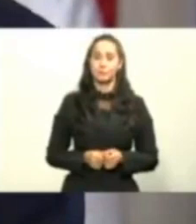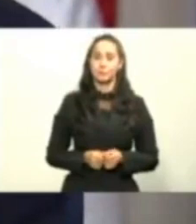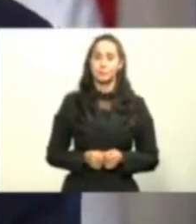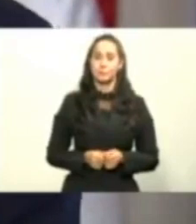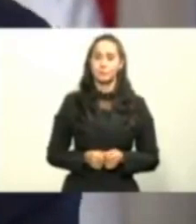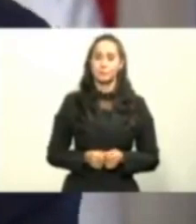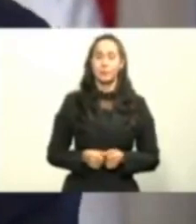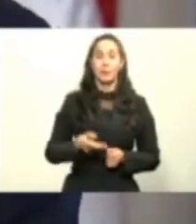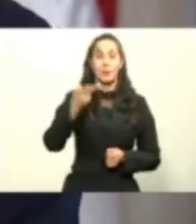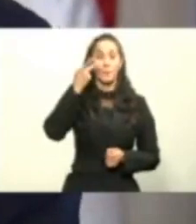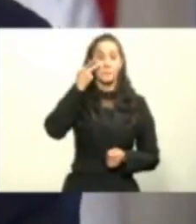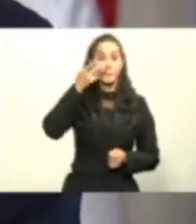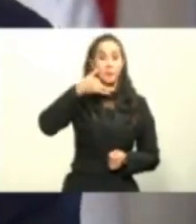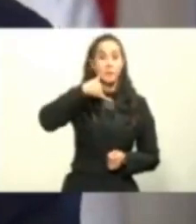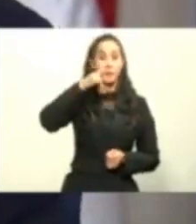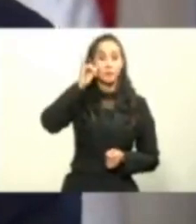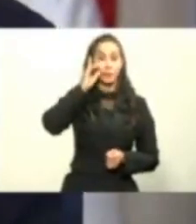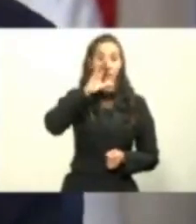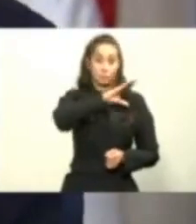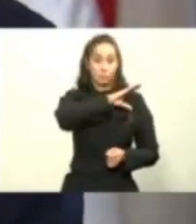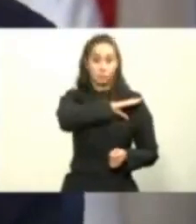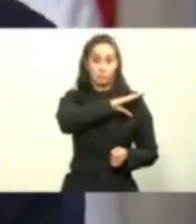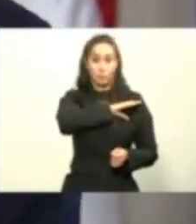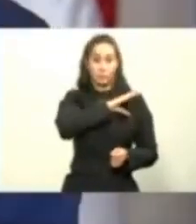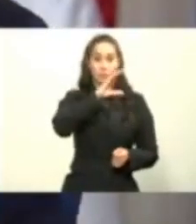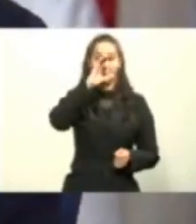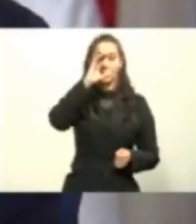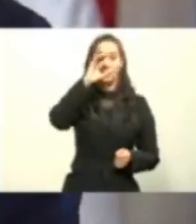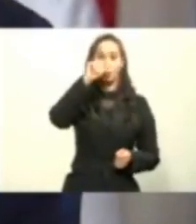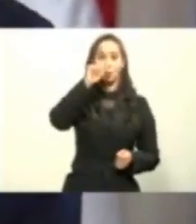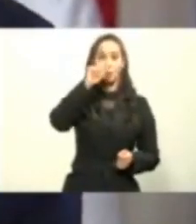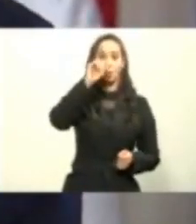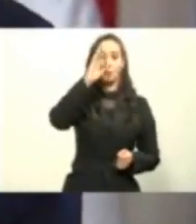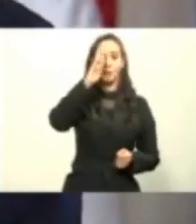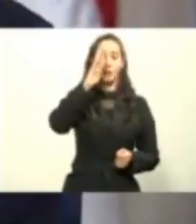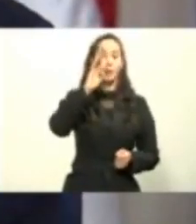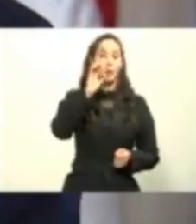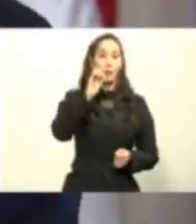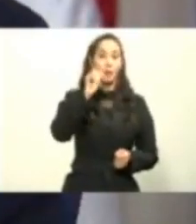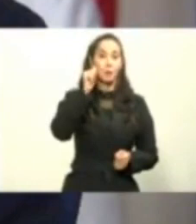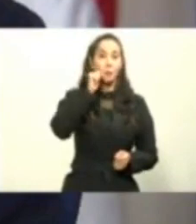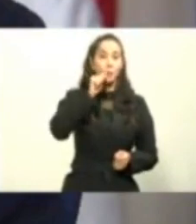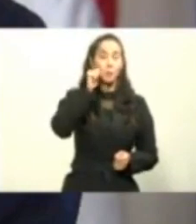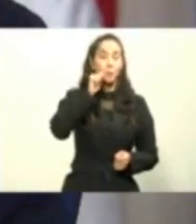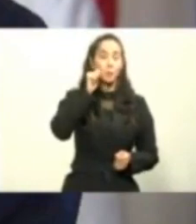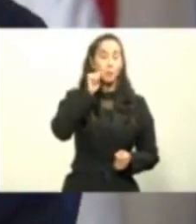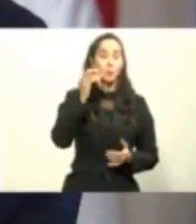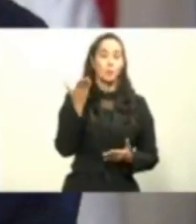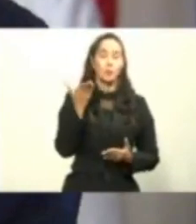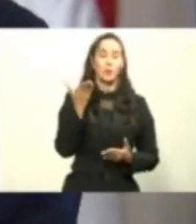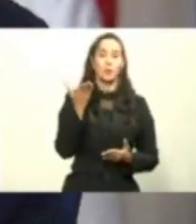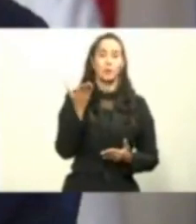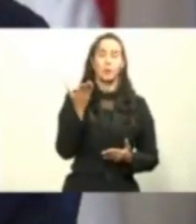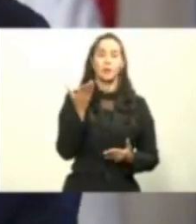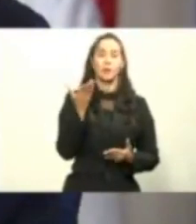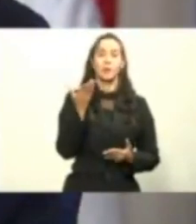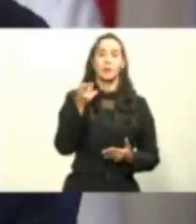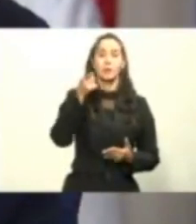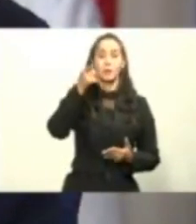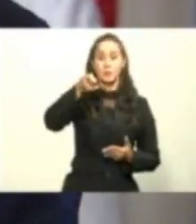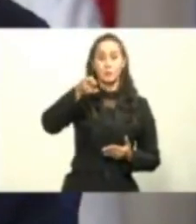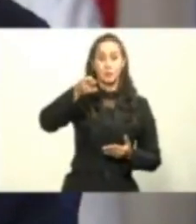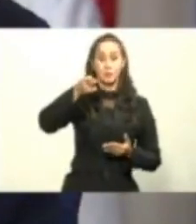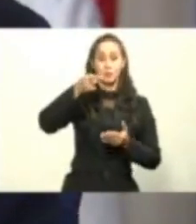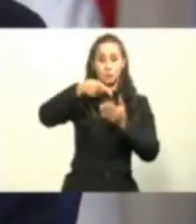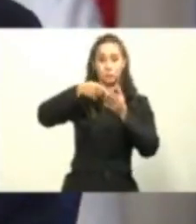hasta el final de este vídeo donde te entregaré detalles exclusivos que no escucharás en ningún otro medio. Si es la primera